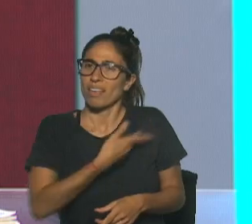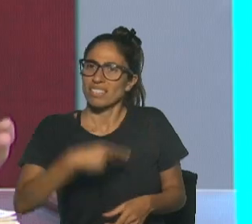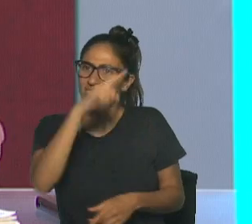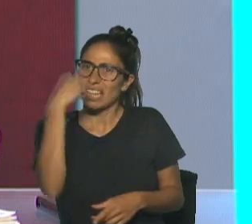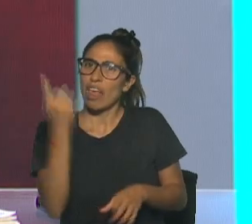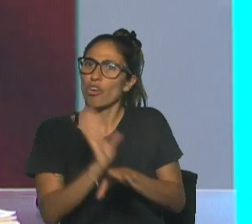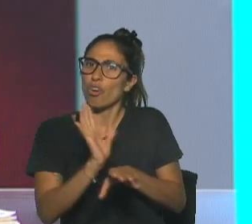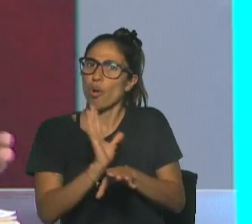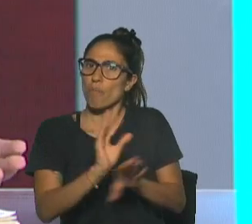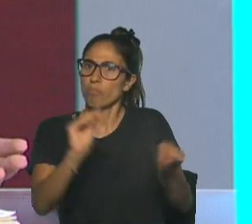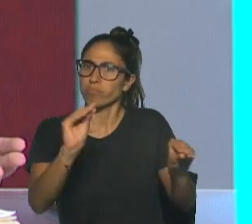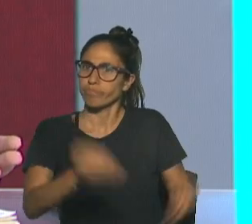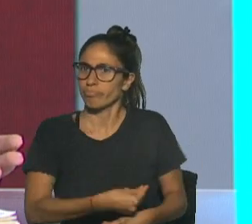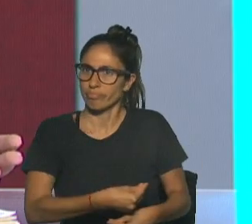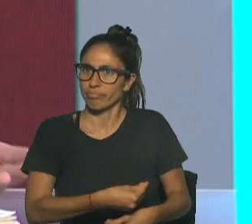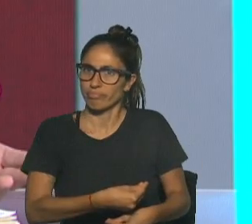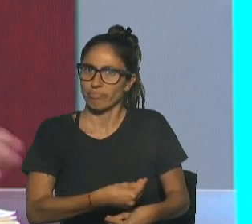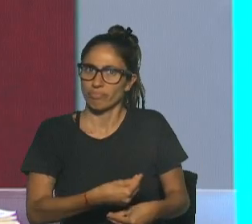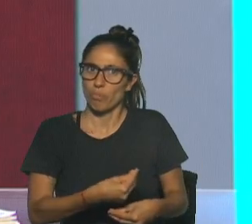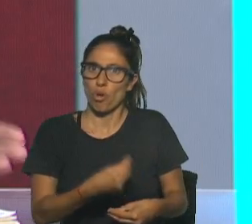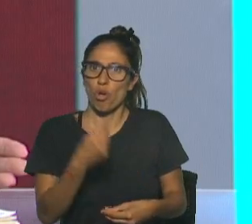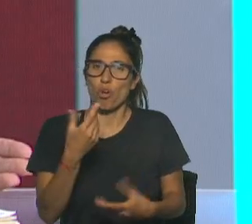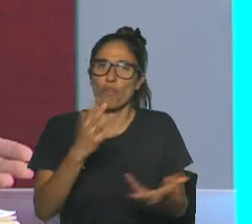que claramente hemos visto que acá ha perdido el control